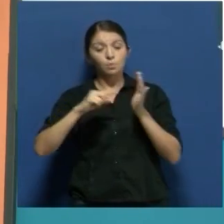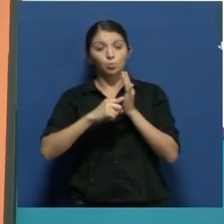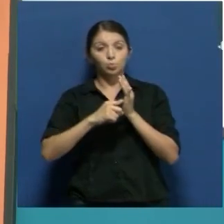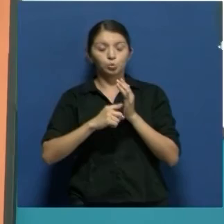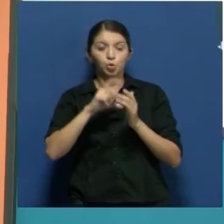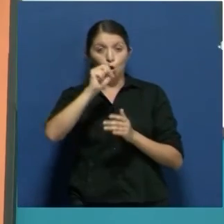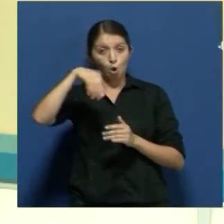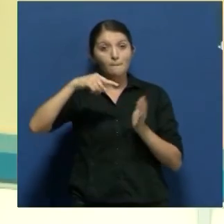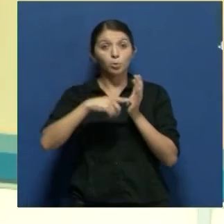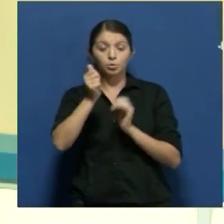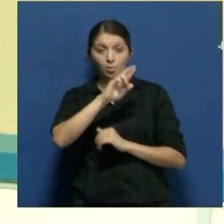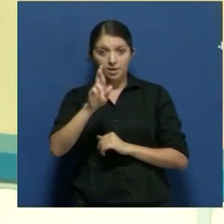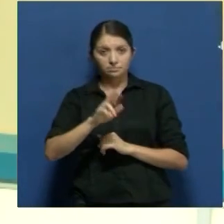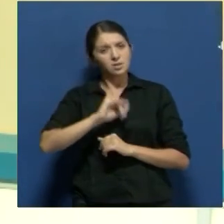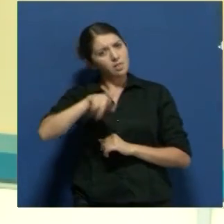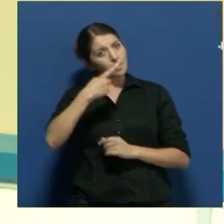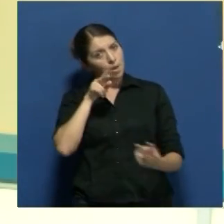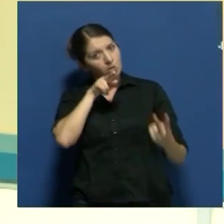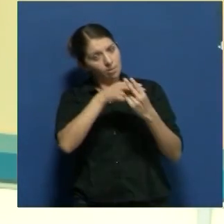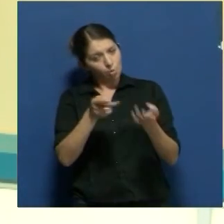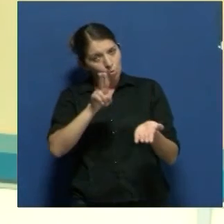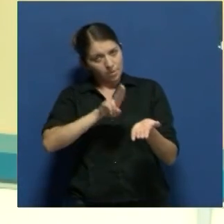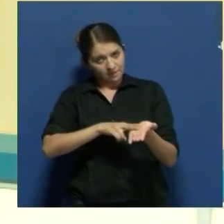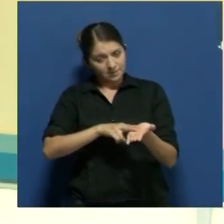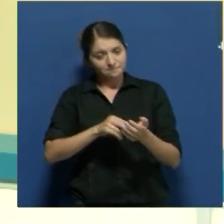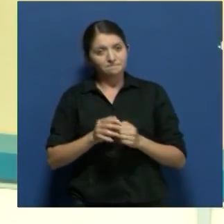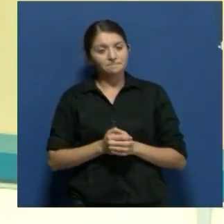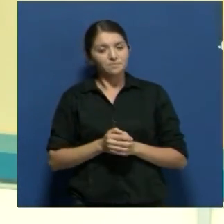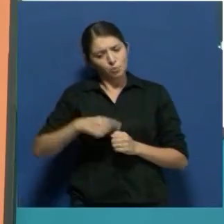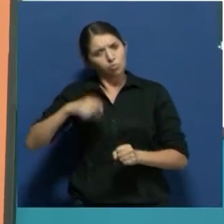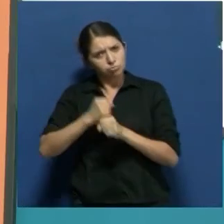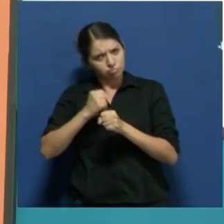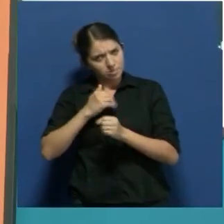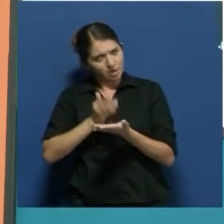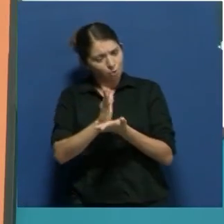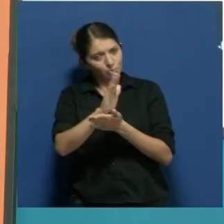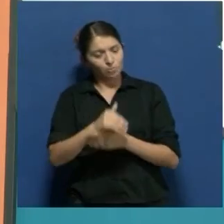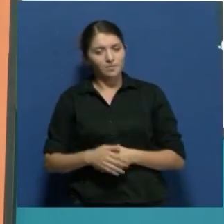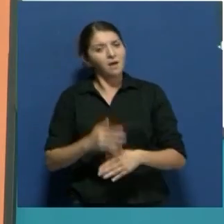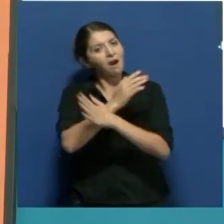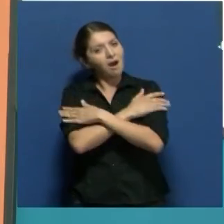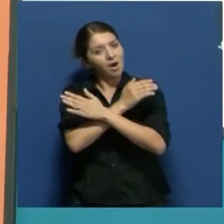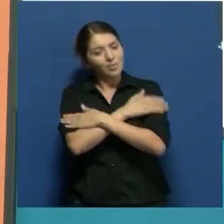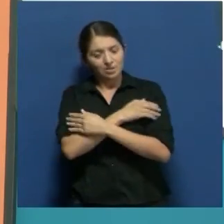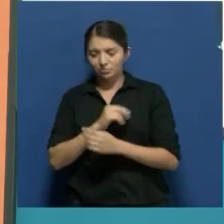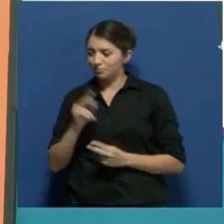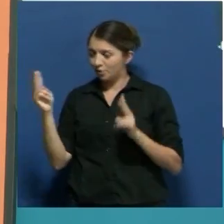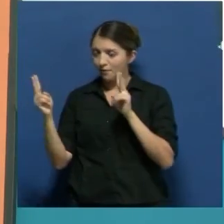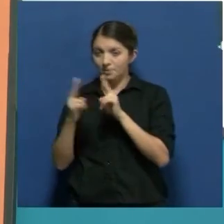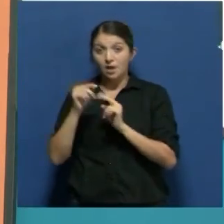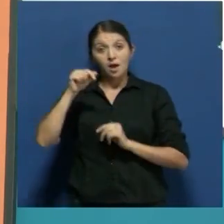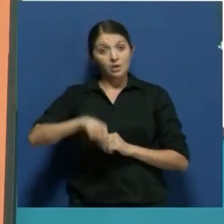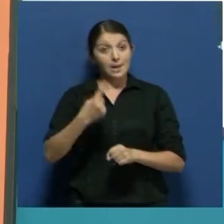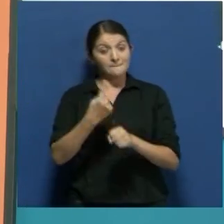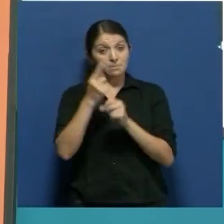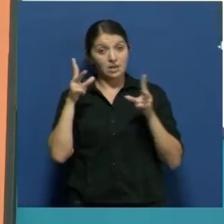www.unidiversidad.com.ar. Sí, pero nos veremos en algún momento. Absolutamente. Estamos trabajando. Exactamente. Te mando un abrazo, cuídense. Buen fin de Jorge. Hacemos la